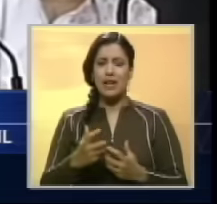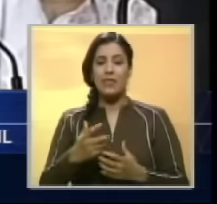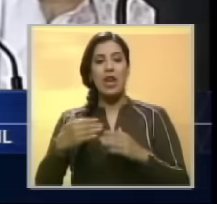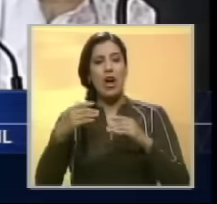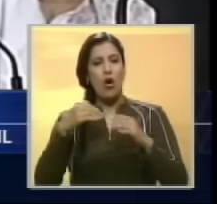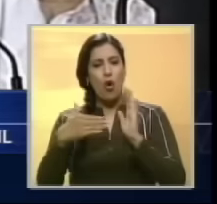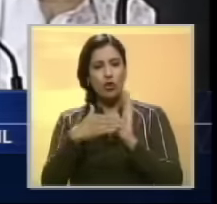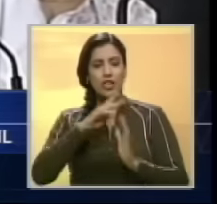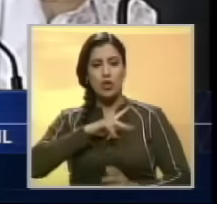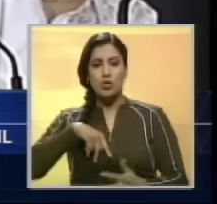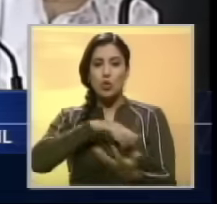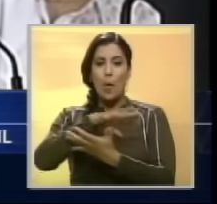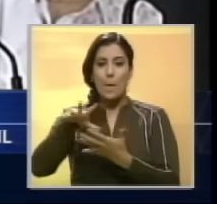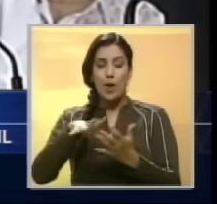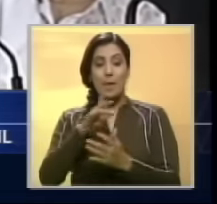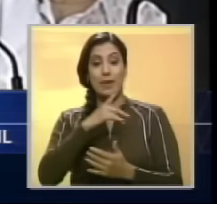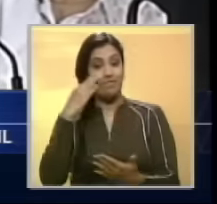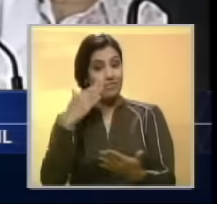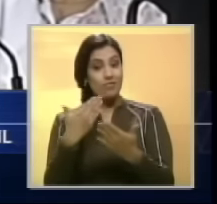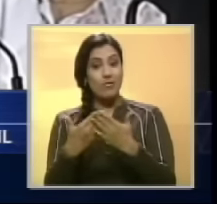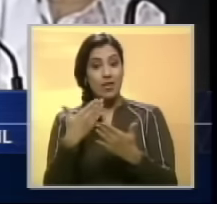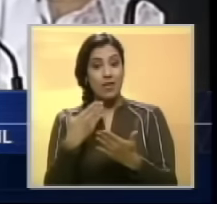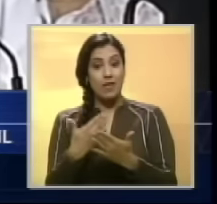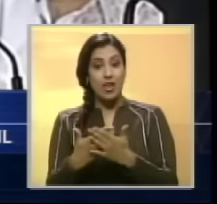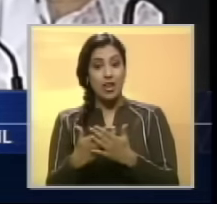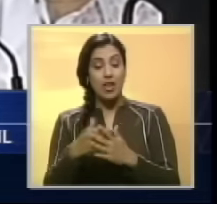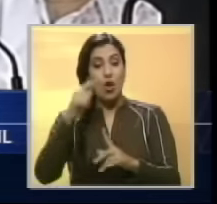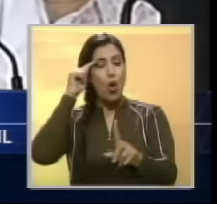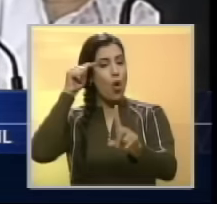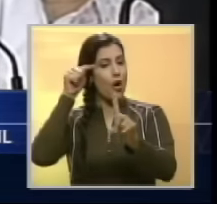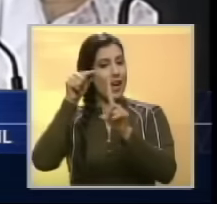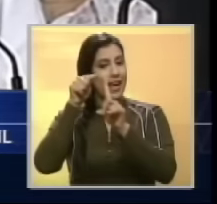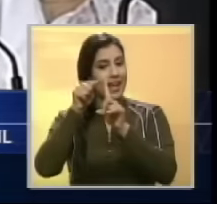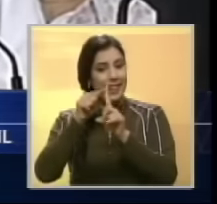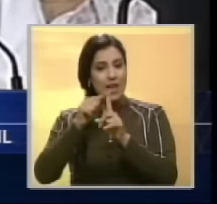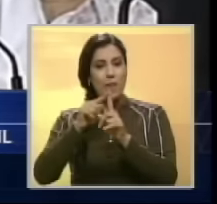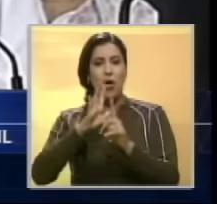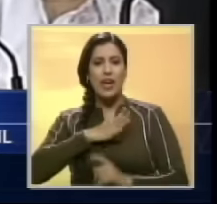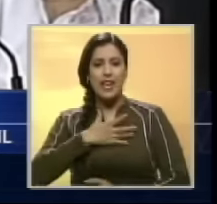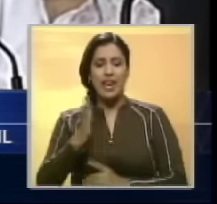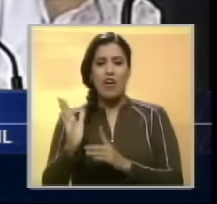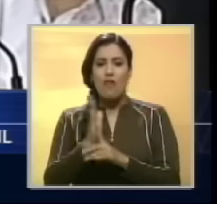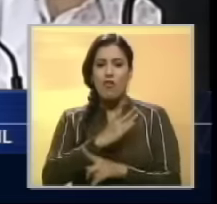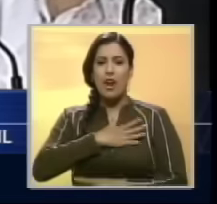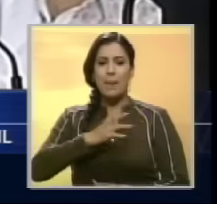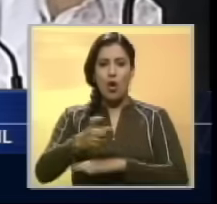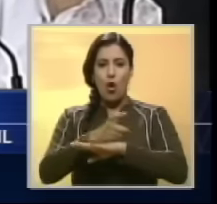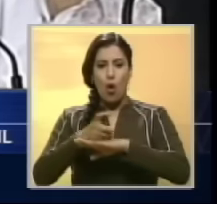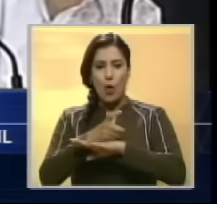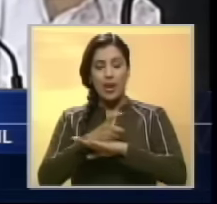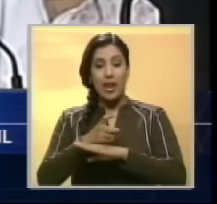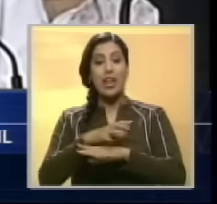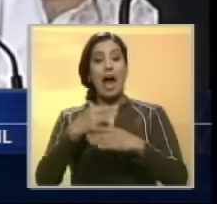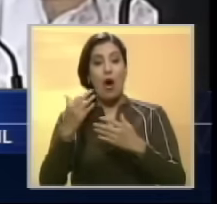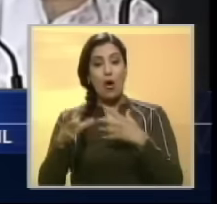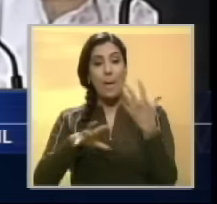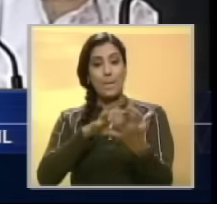Sabotaje con el evidente objetivo de impedirme gobernar forjando